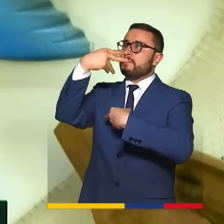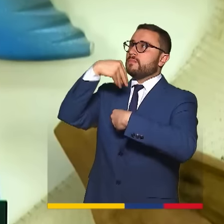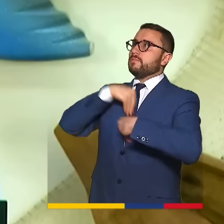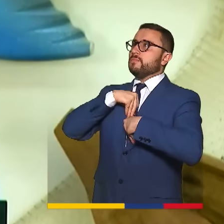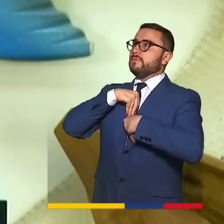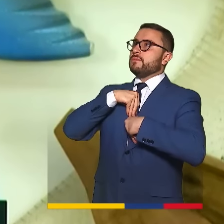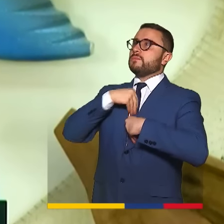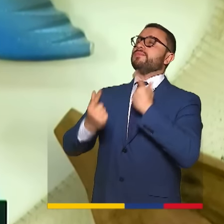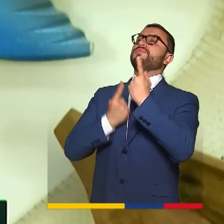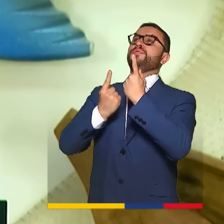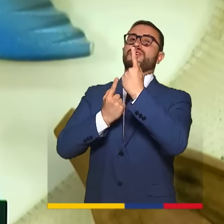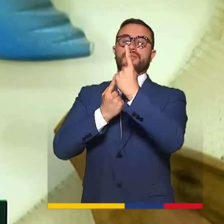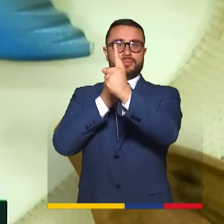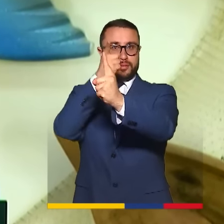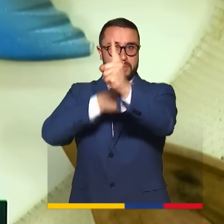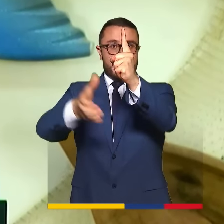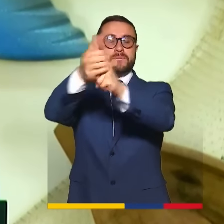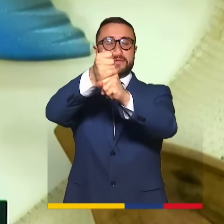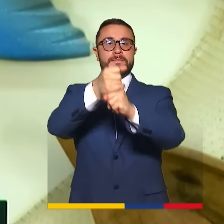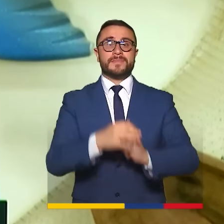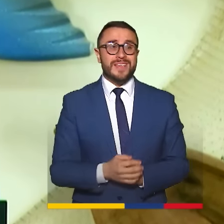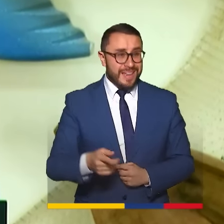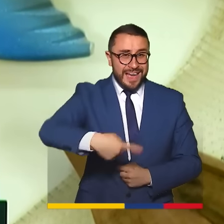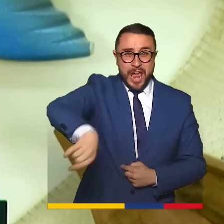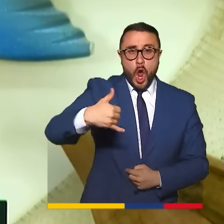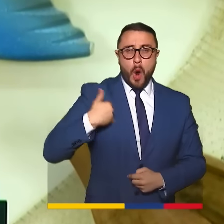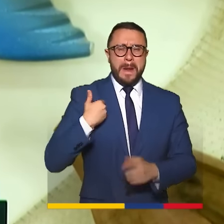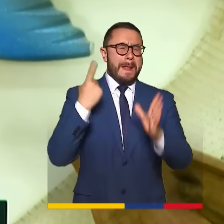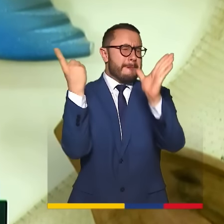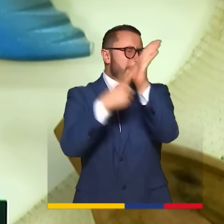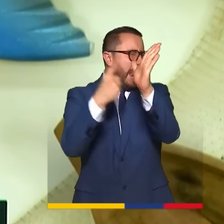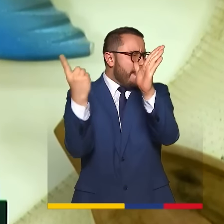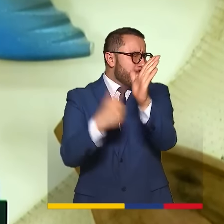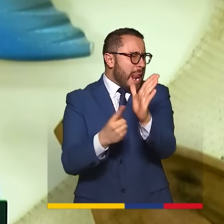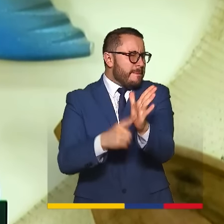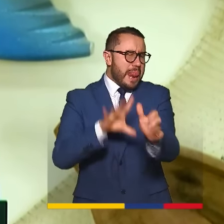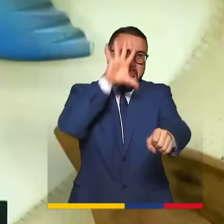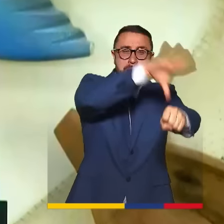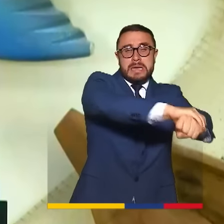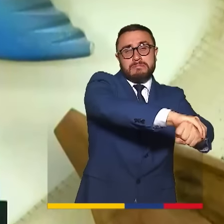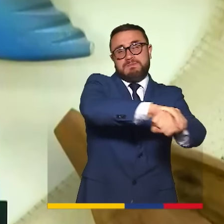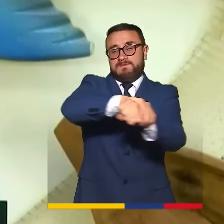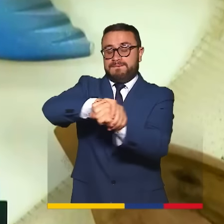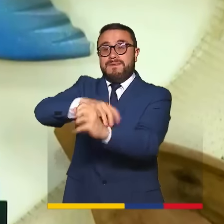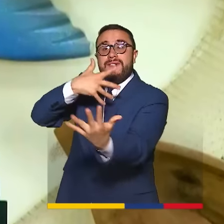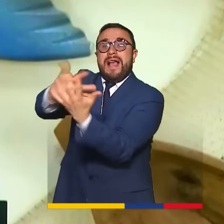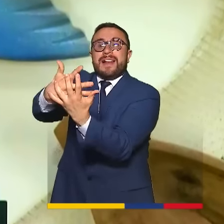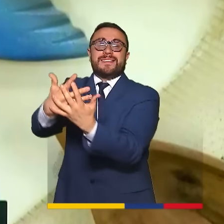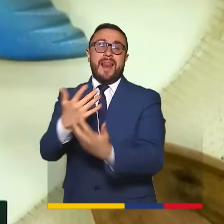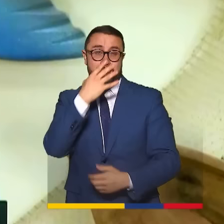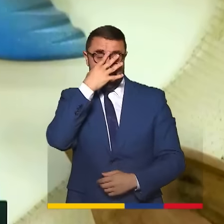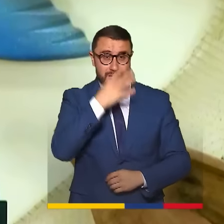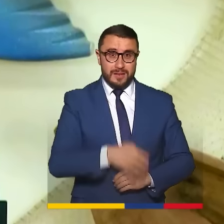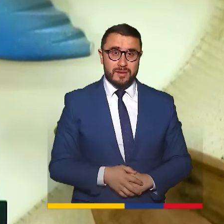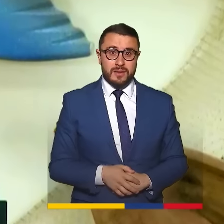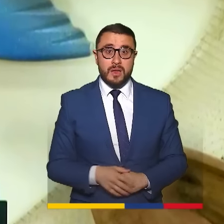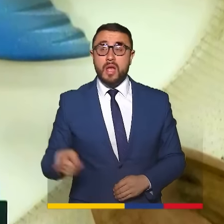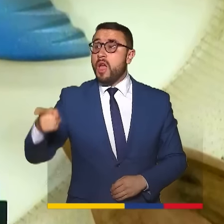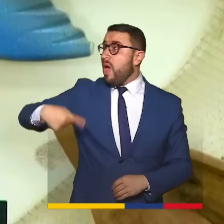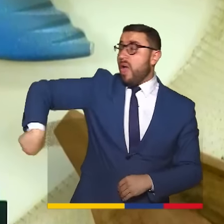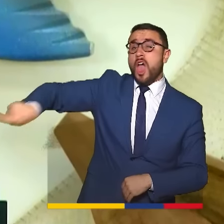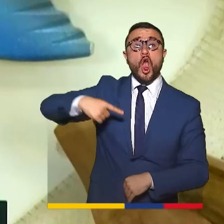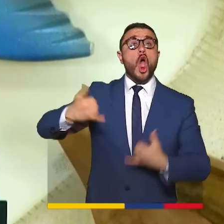Esos jóvenes fueron llevados a las cárceles por miles. Los mismos que hoy